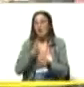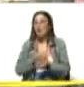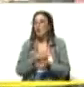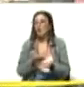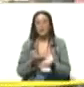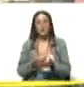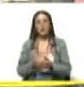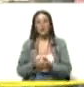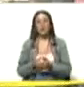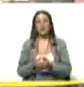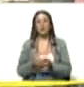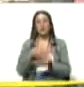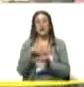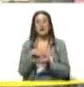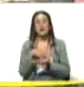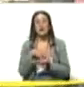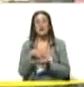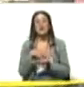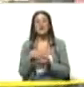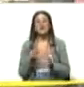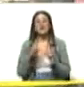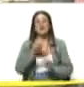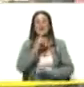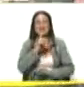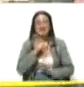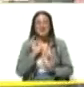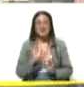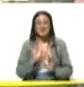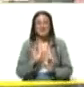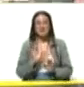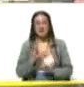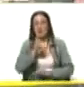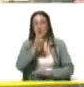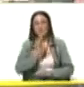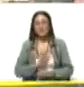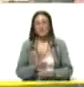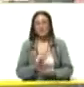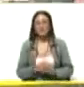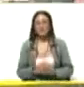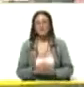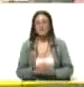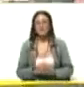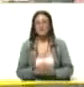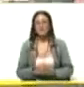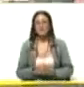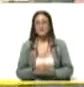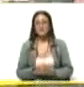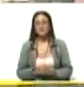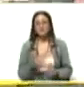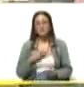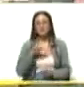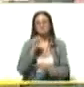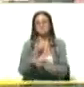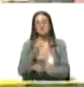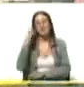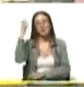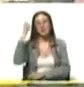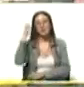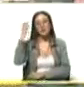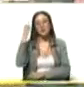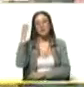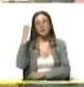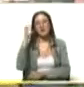una crisis que pudiera ser trágica y espantosa. Y yo le digo a Europa, a